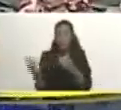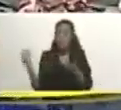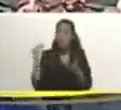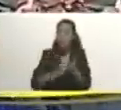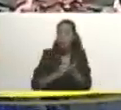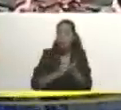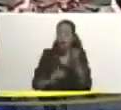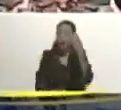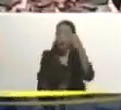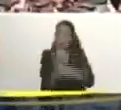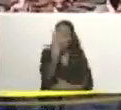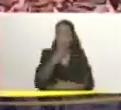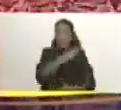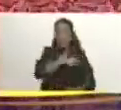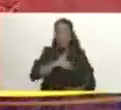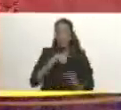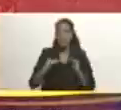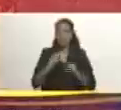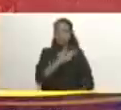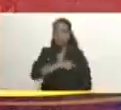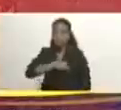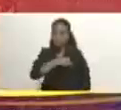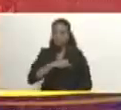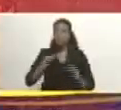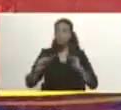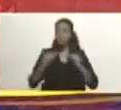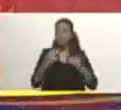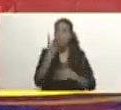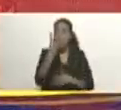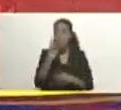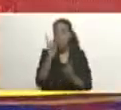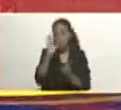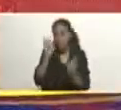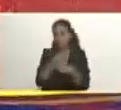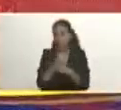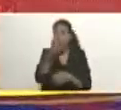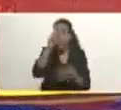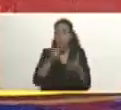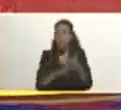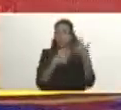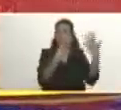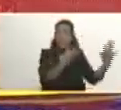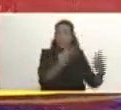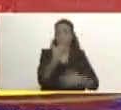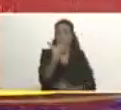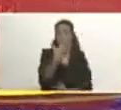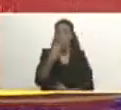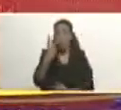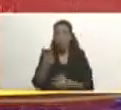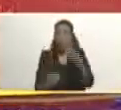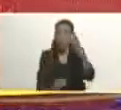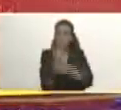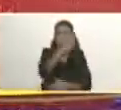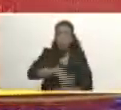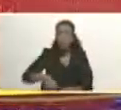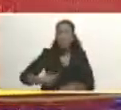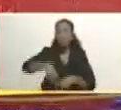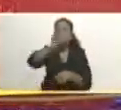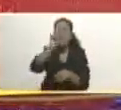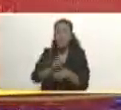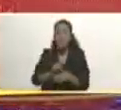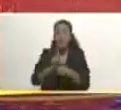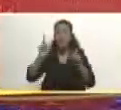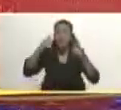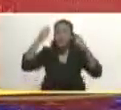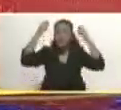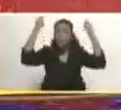ser el forjador de la mística institucional cuando el 4 de agosto de 1952 entona por primera vez las